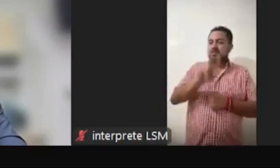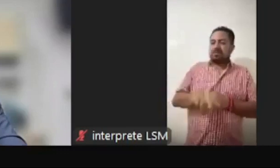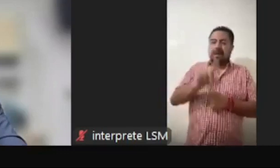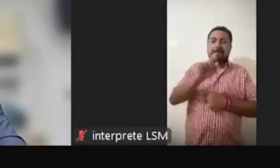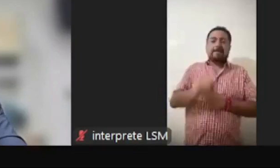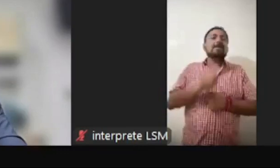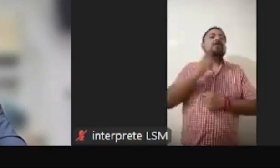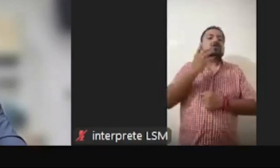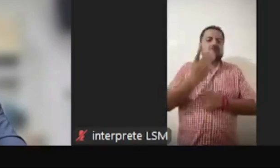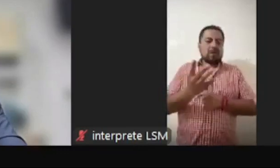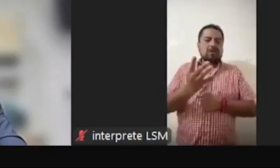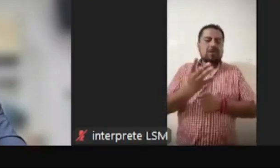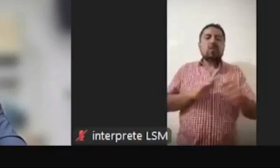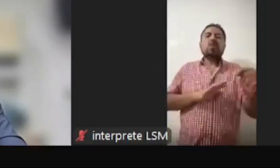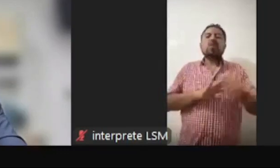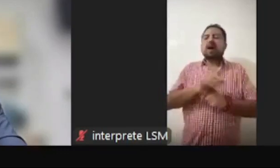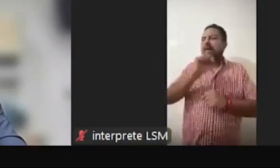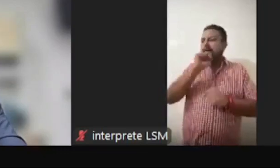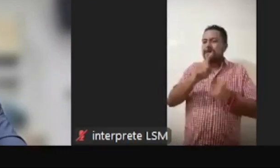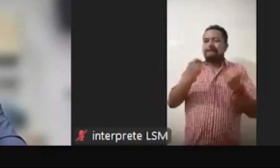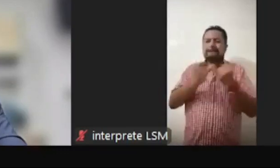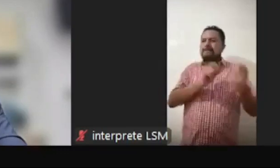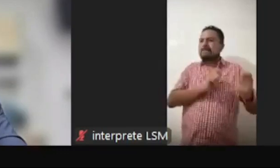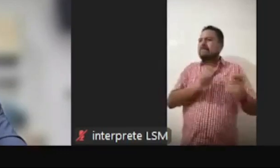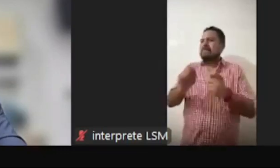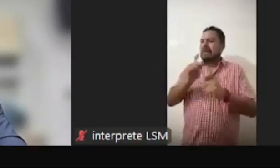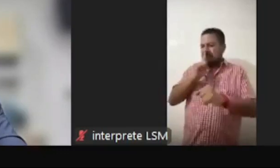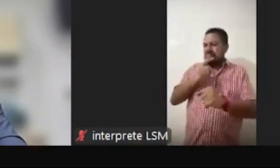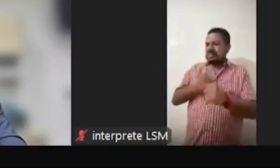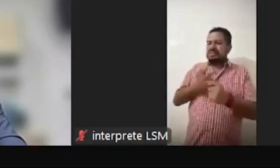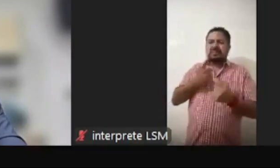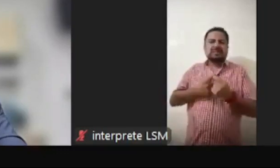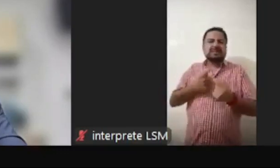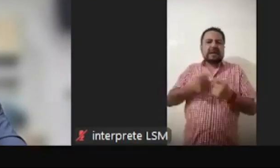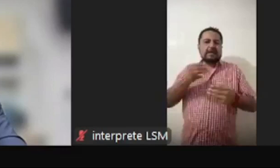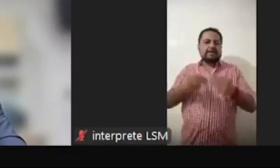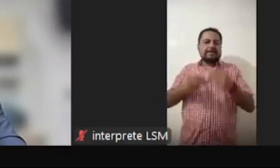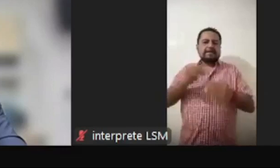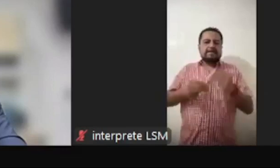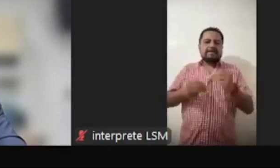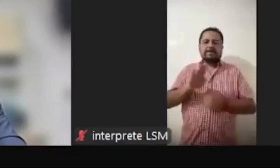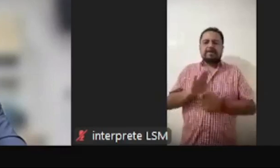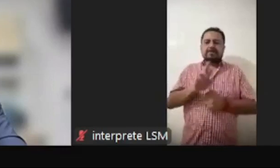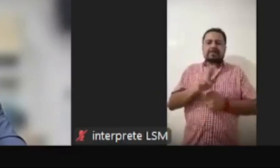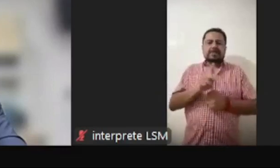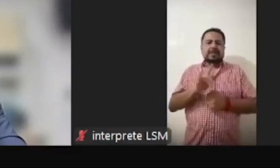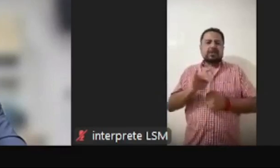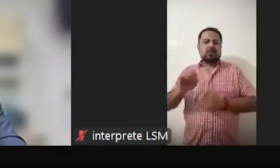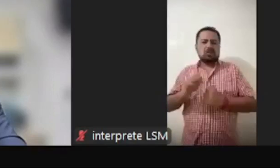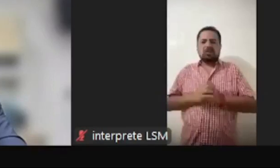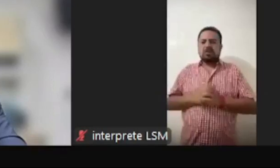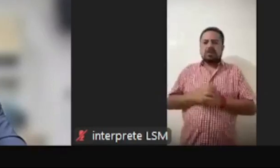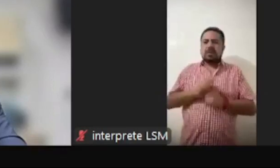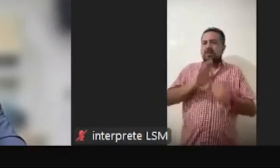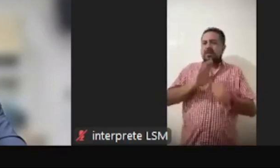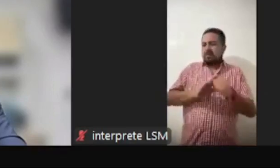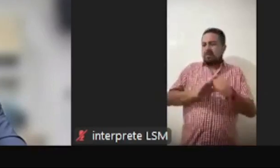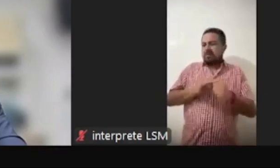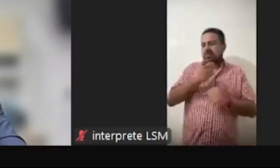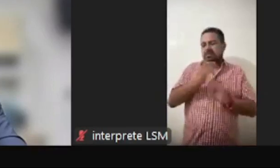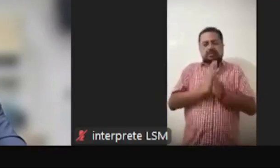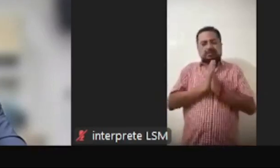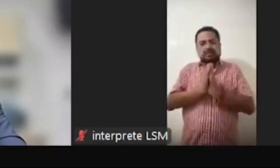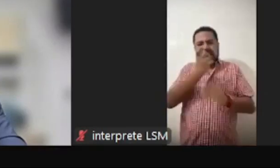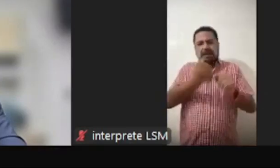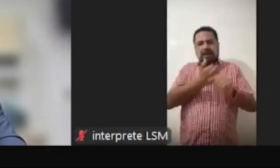TEE/GEC/125/2024, que de igual forma fue turnado a la ponencia de la magistrada Hilda Rosa Delgado Brito. Por lo tanto, le solicito,